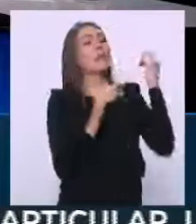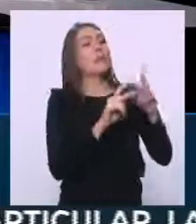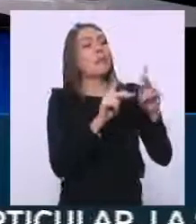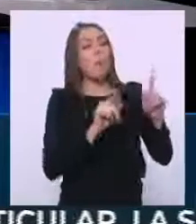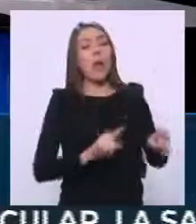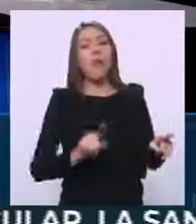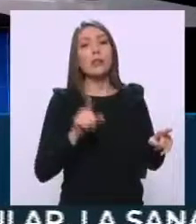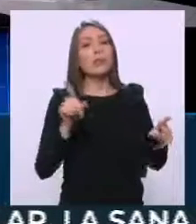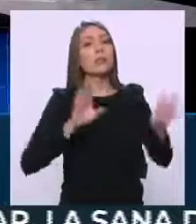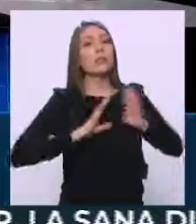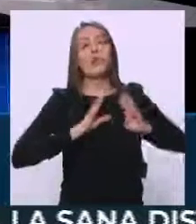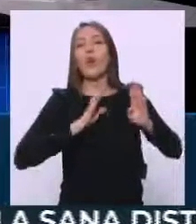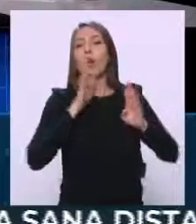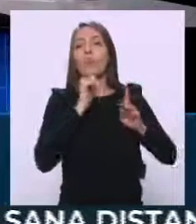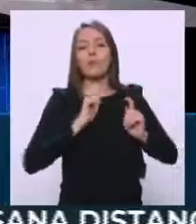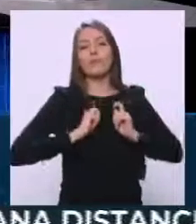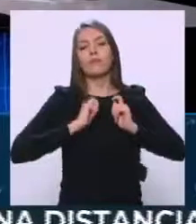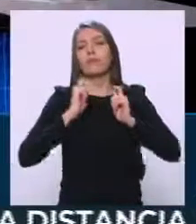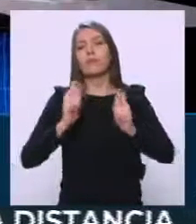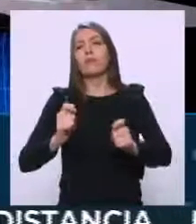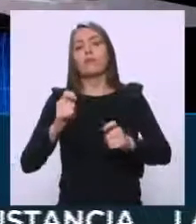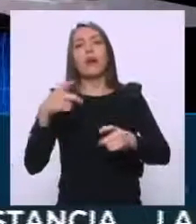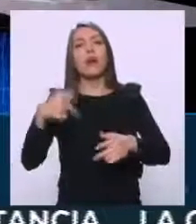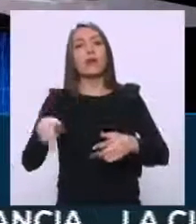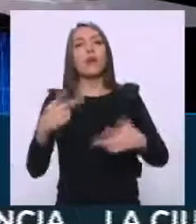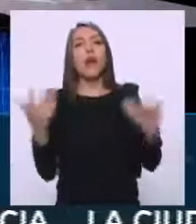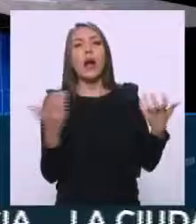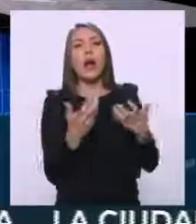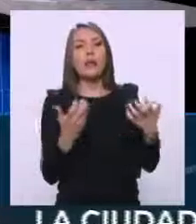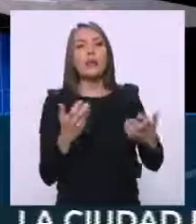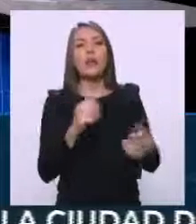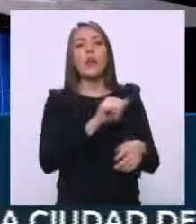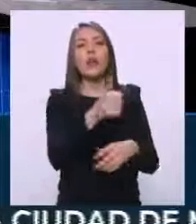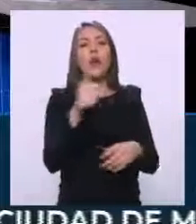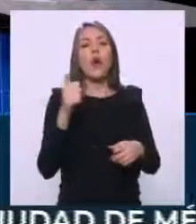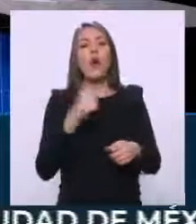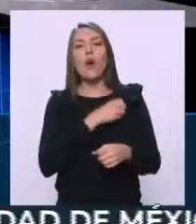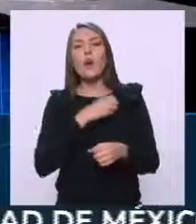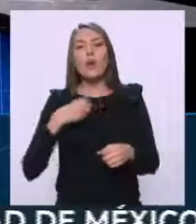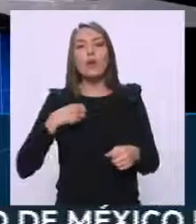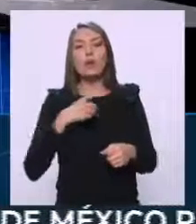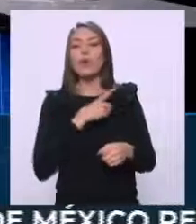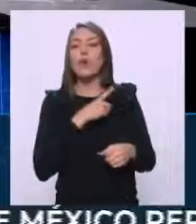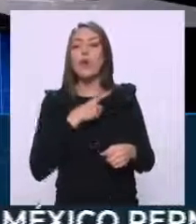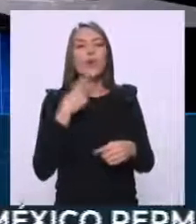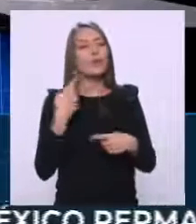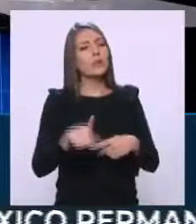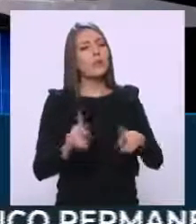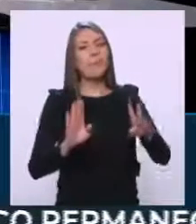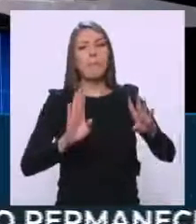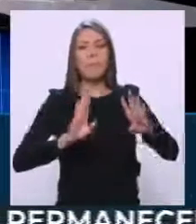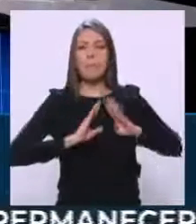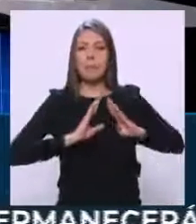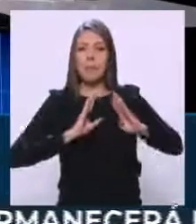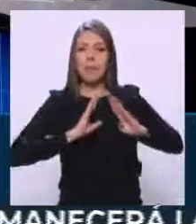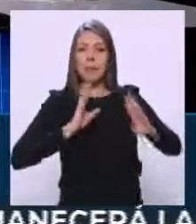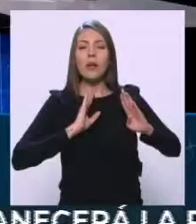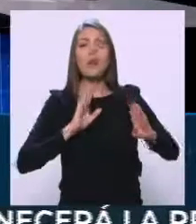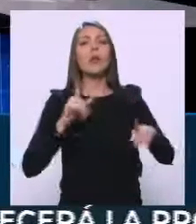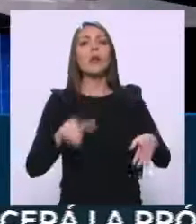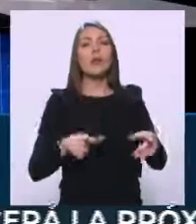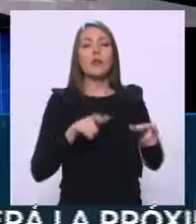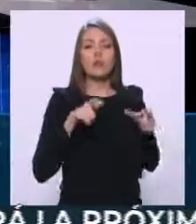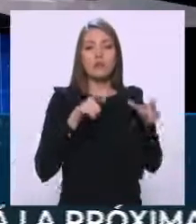puede ejercer más funciones que las que tengan exactamente conexión con la disciplina militar. Solamente habrá comandancias militares fijas